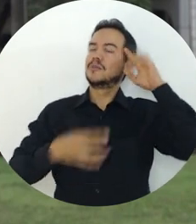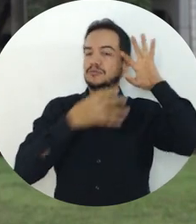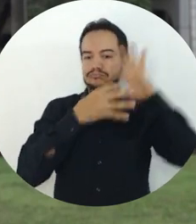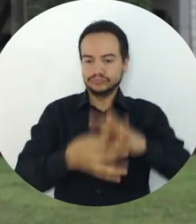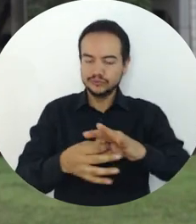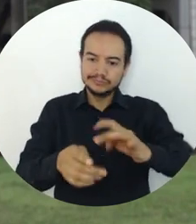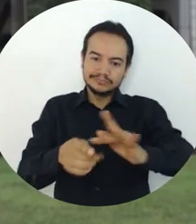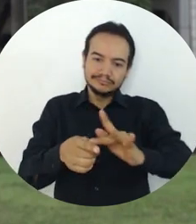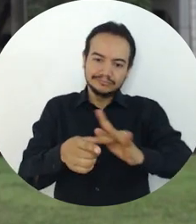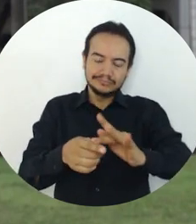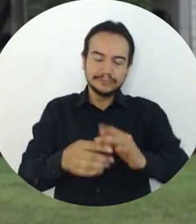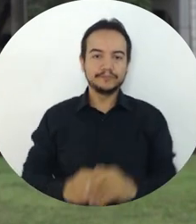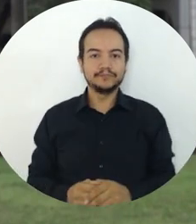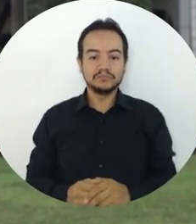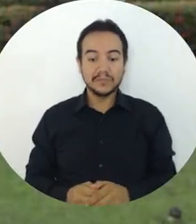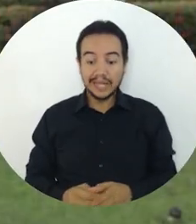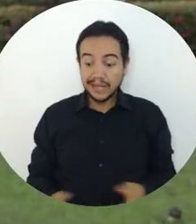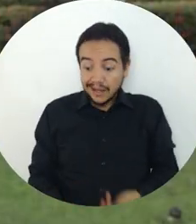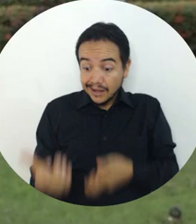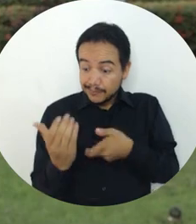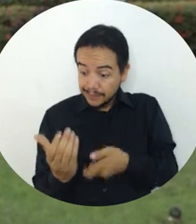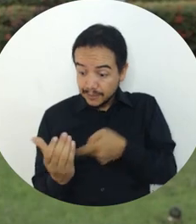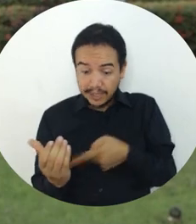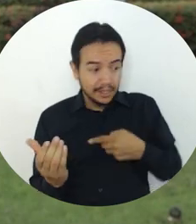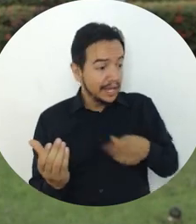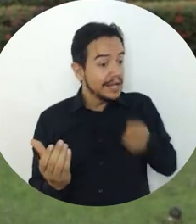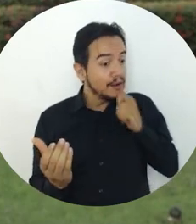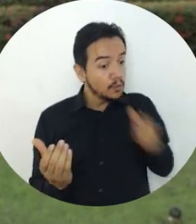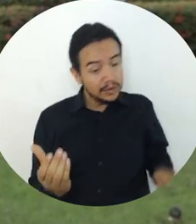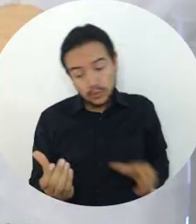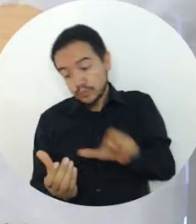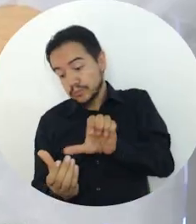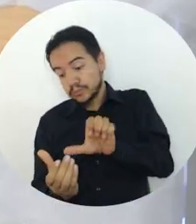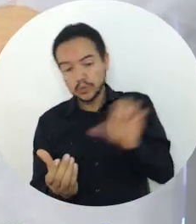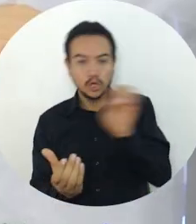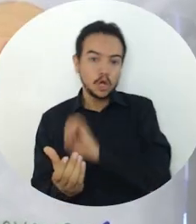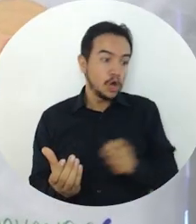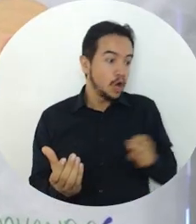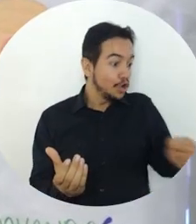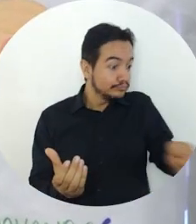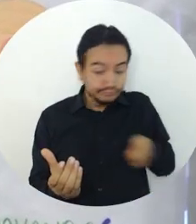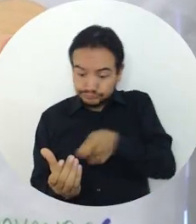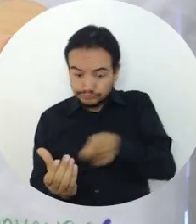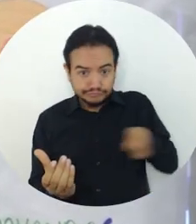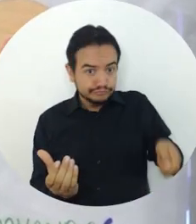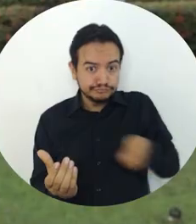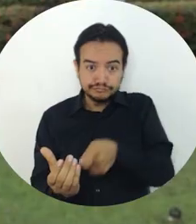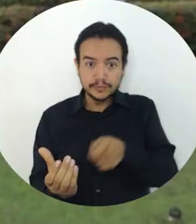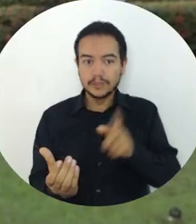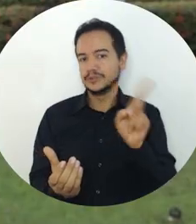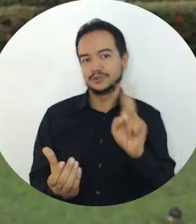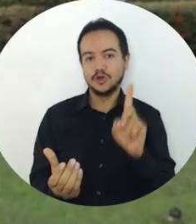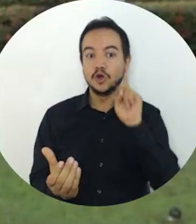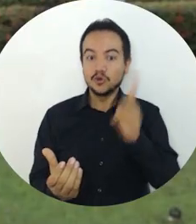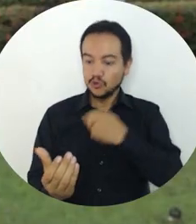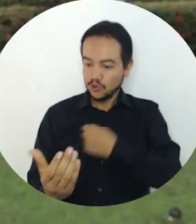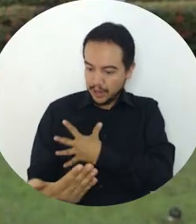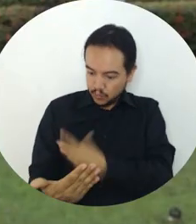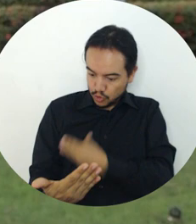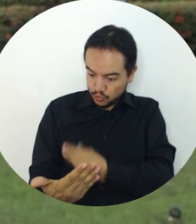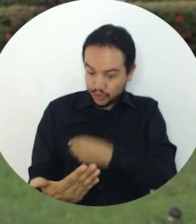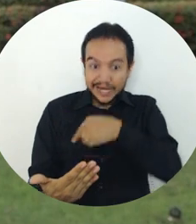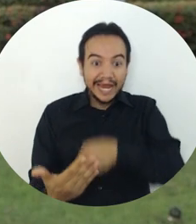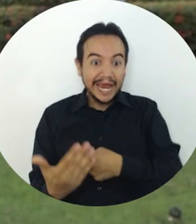como profesionales de la salud. Que no se le debe dar agua, que no se le debe dar ninguna comida externa, ya que la leche materna